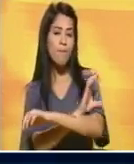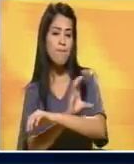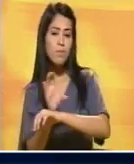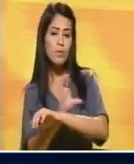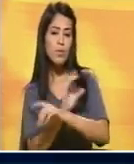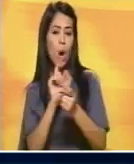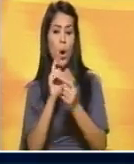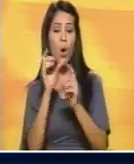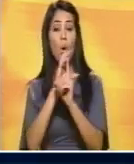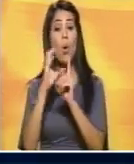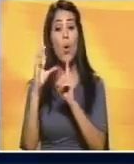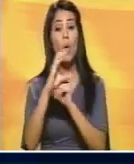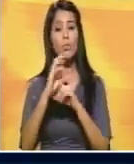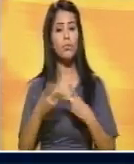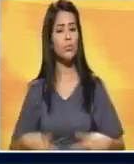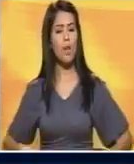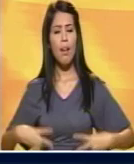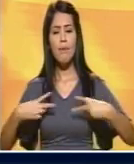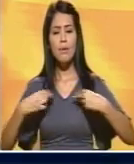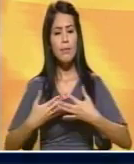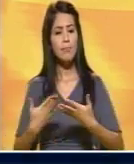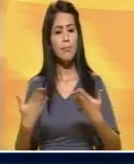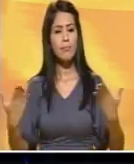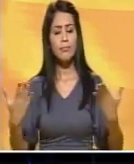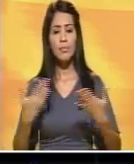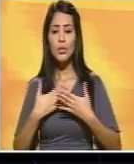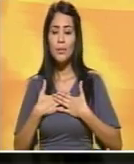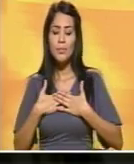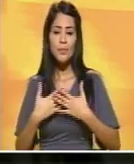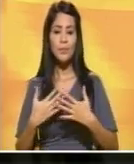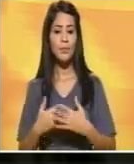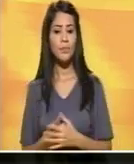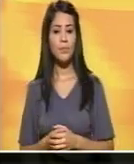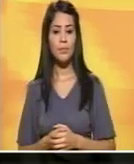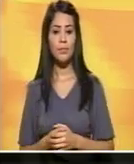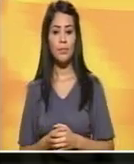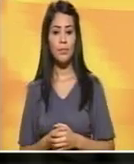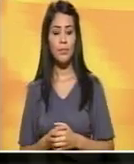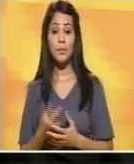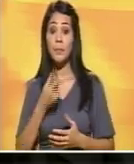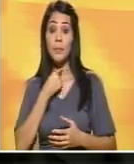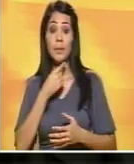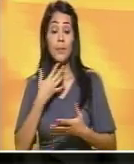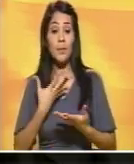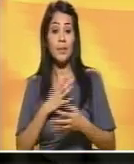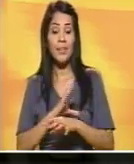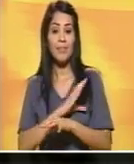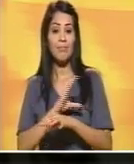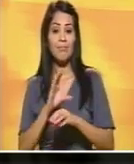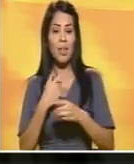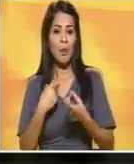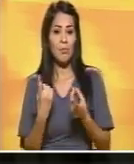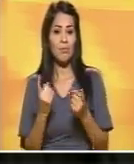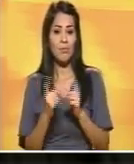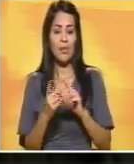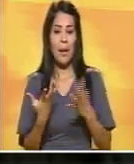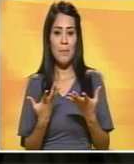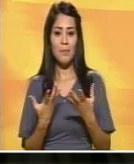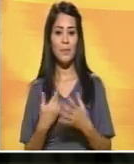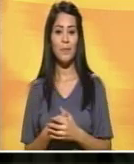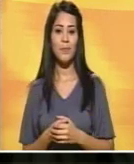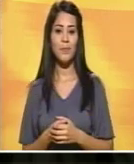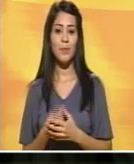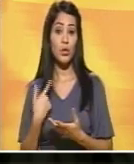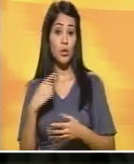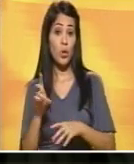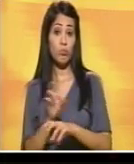la cultura, devolverle la vida a lo que yo he podido recibir tantos años cumplidos. Me encanta el sinfónico porque es otra película completamente diferente a lo que yo hago. Yo cuando estoy